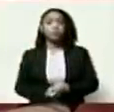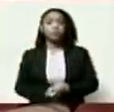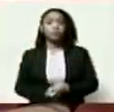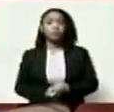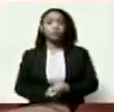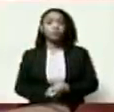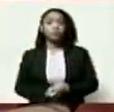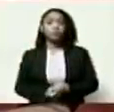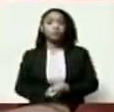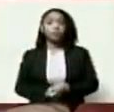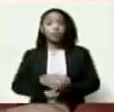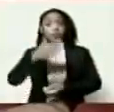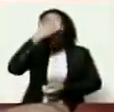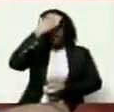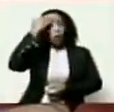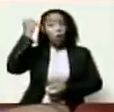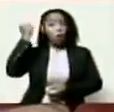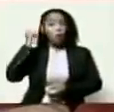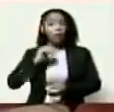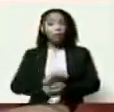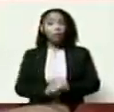Se les olvidaron,